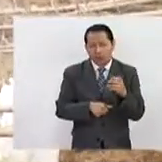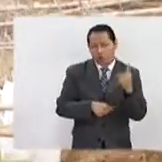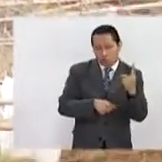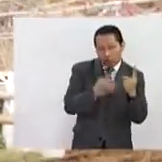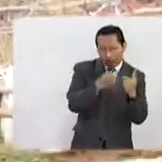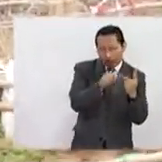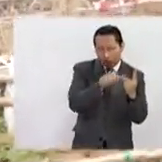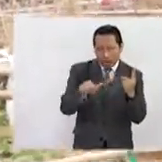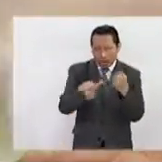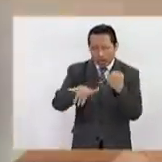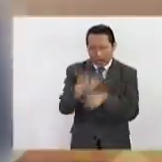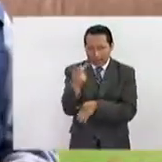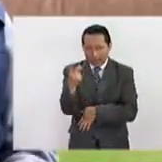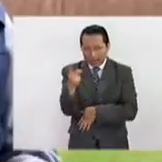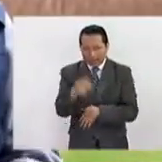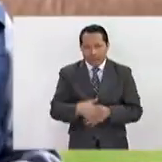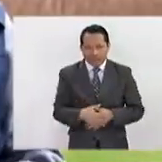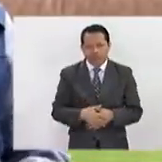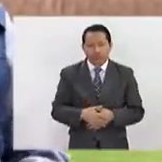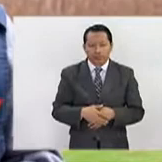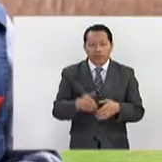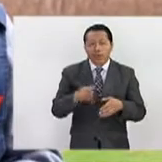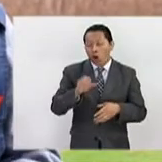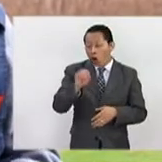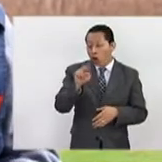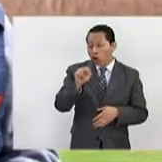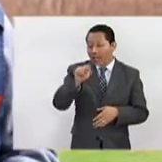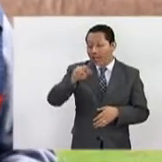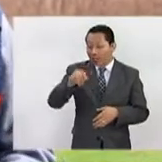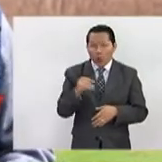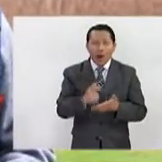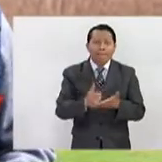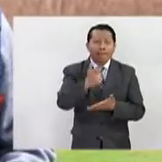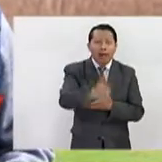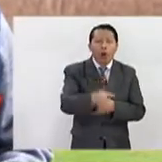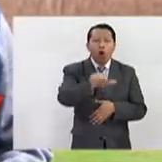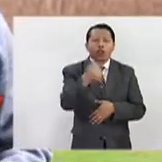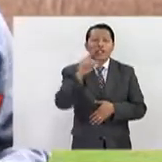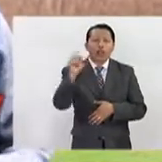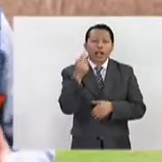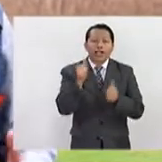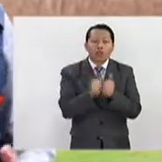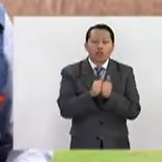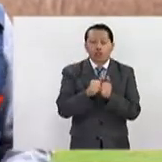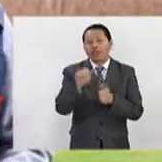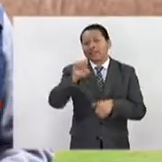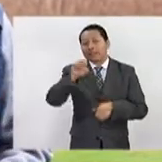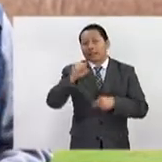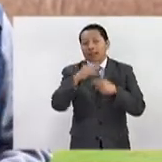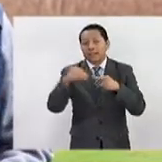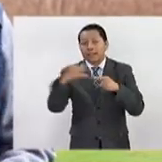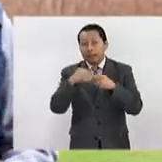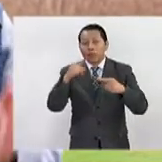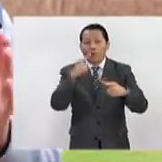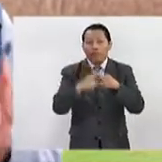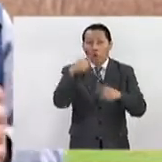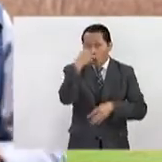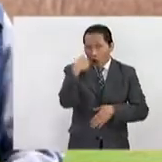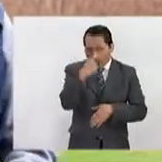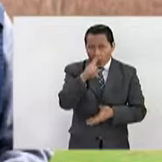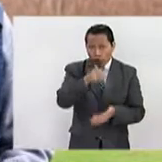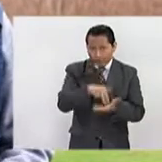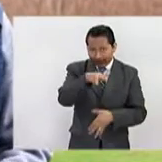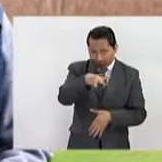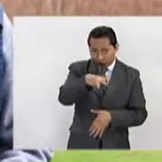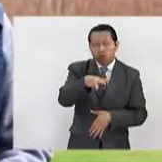enero y el 15 de diciembre. En la provincia de Ontario, los trabajadores reciben un pago de $11.60 por hora. En